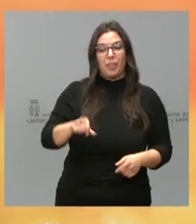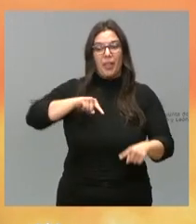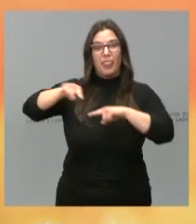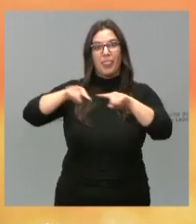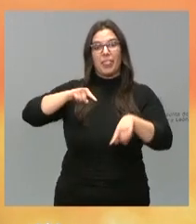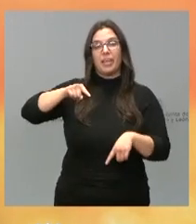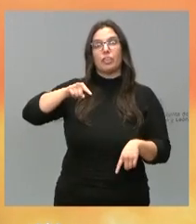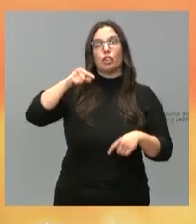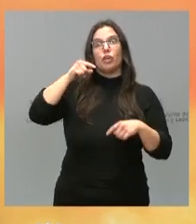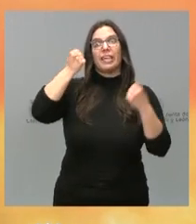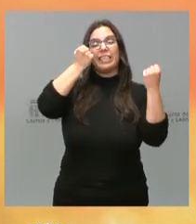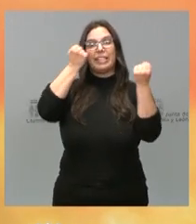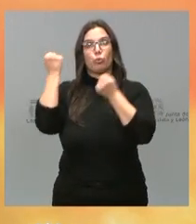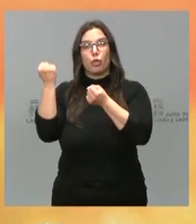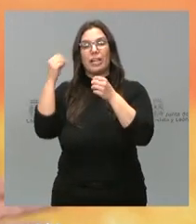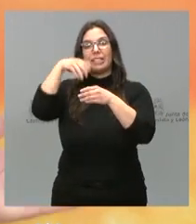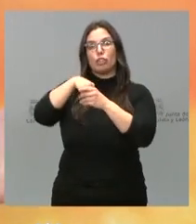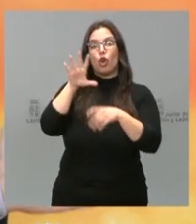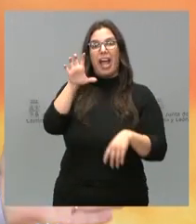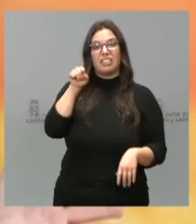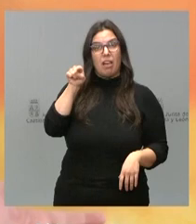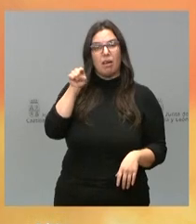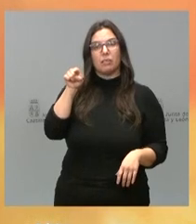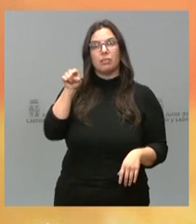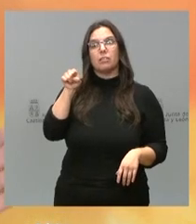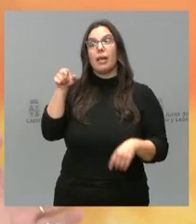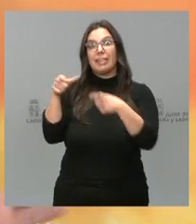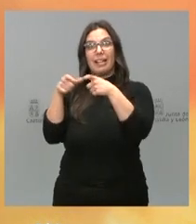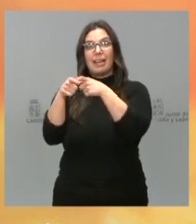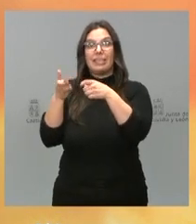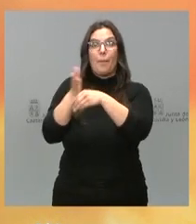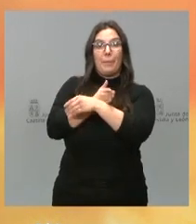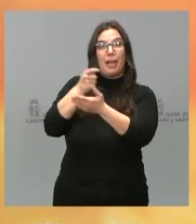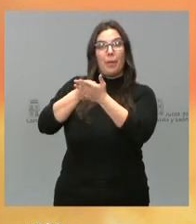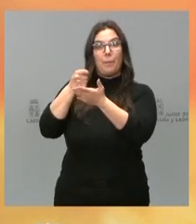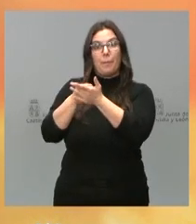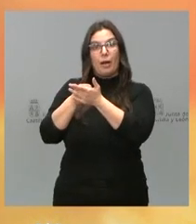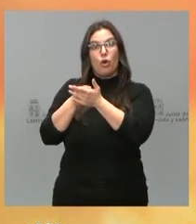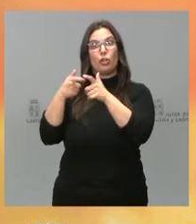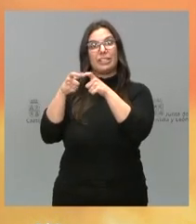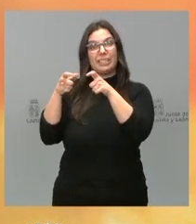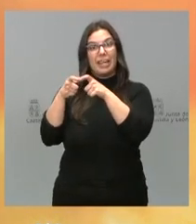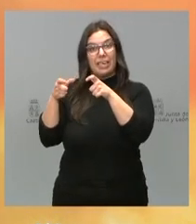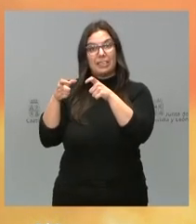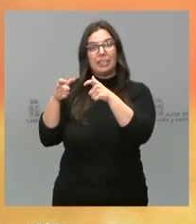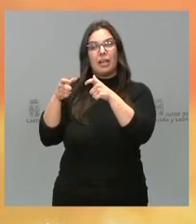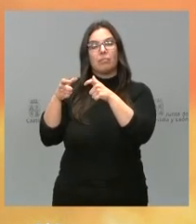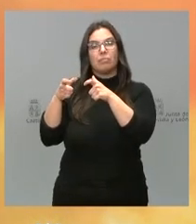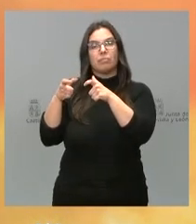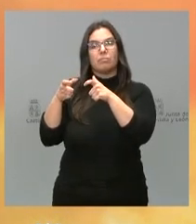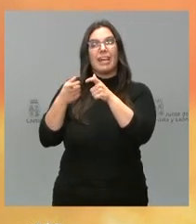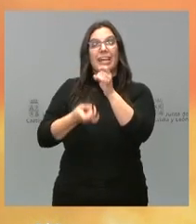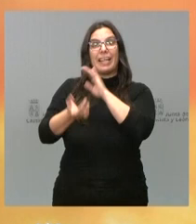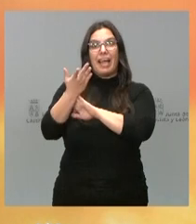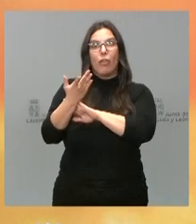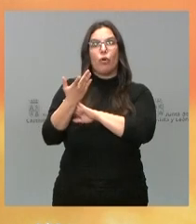de instituciones de la caixa la tarjeta prepago es una tarjeta que se ha hecho después de un proceso